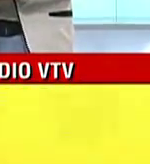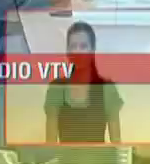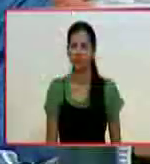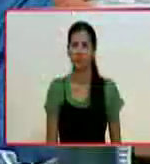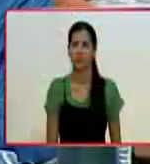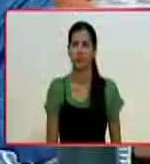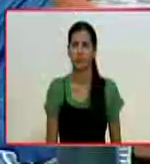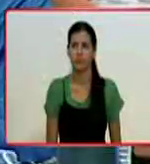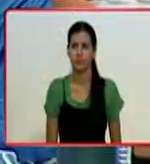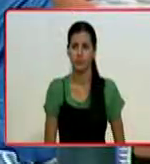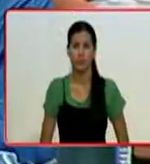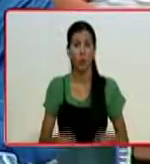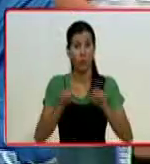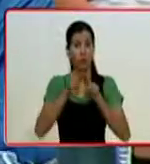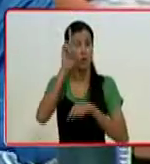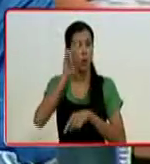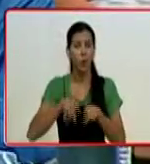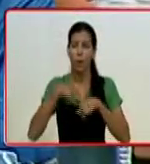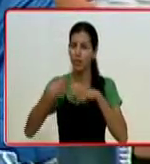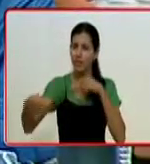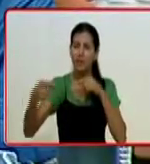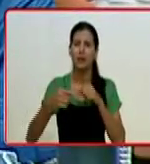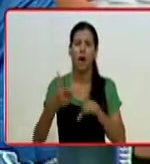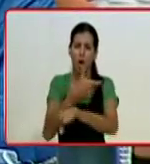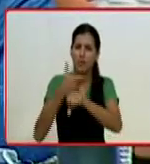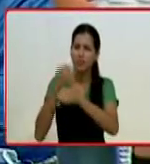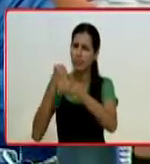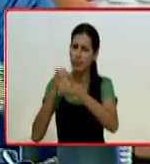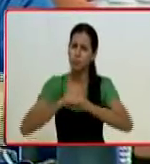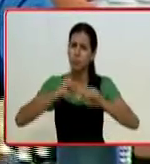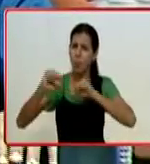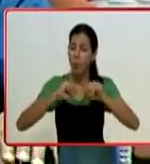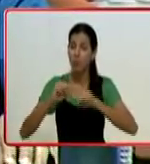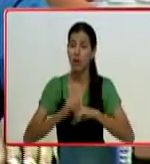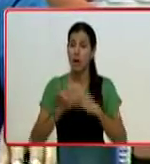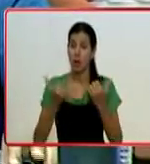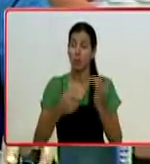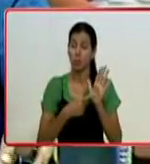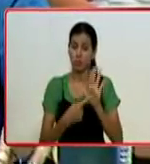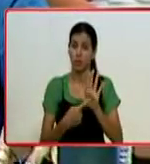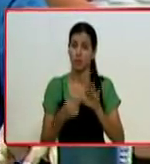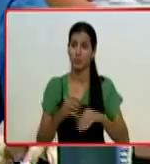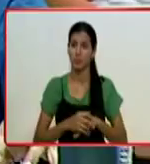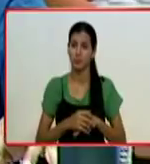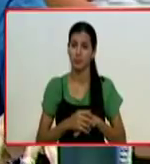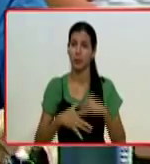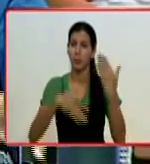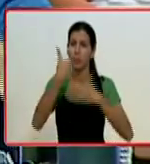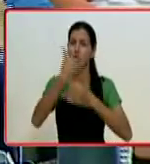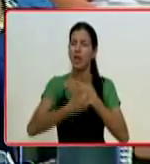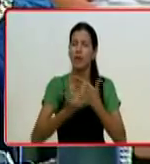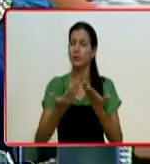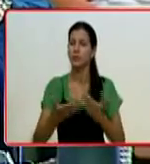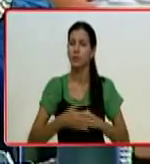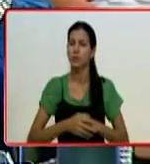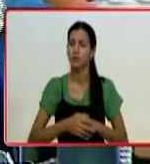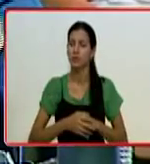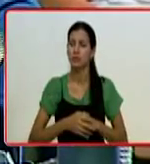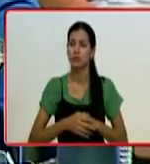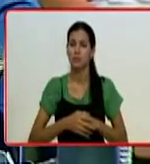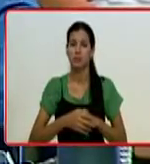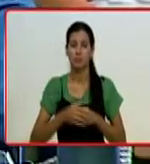Y así todos los días estamos gobernando. Ya voy a mostrar nuestro proyecto de bodegas